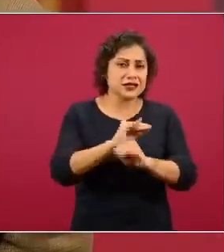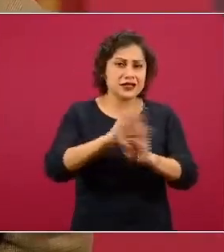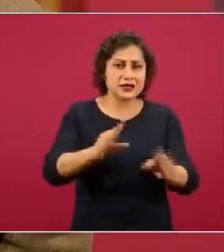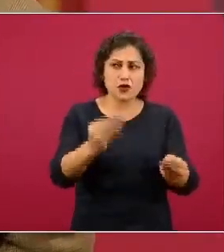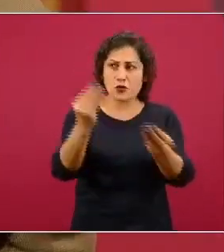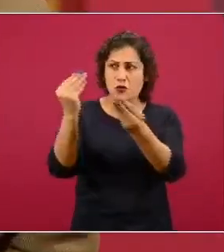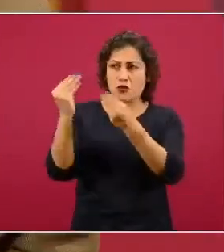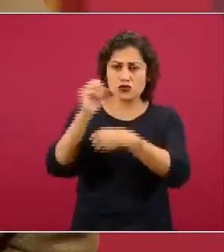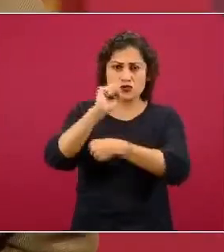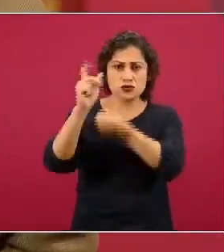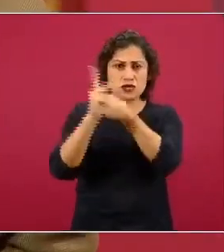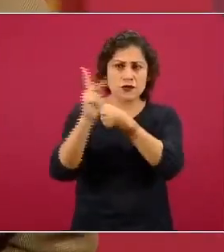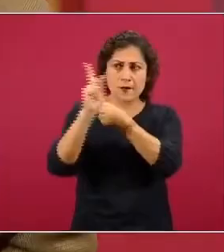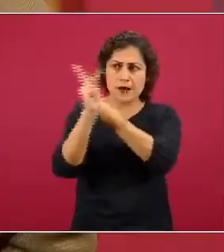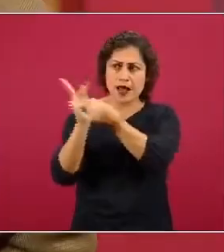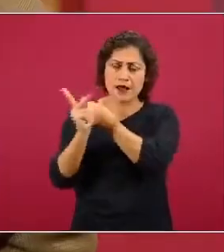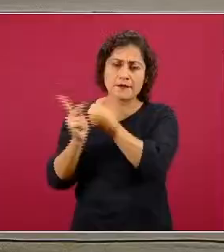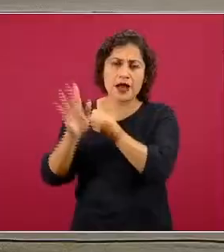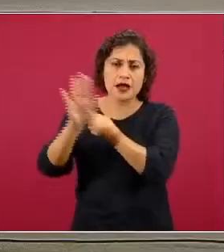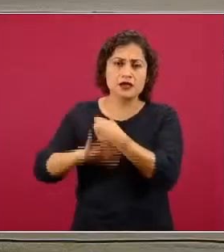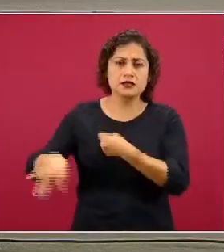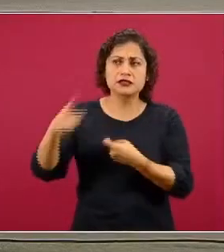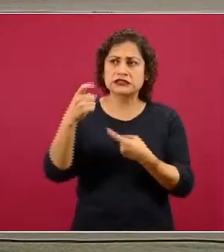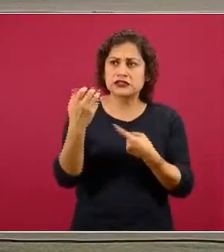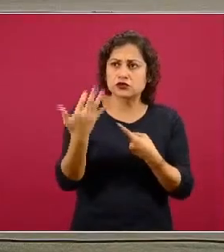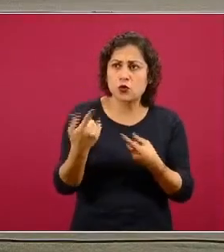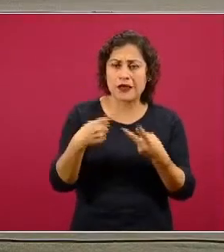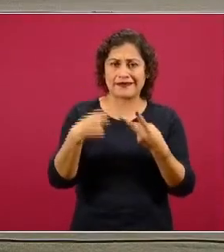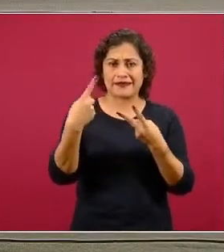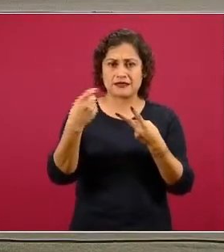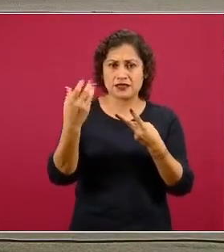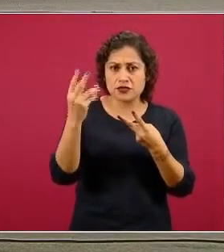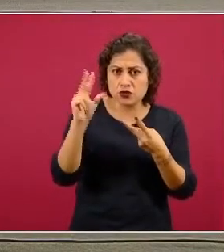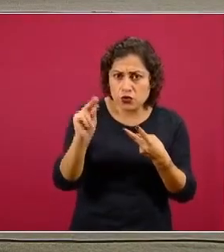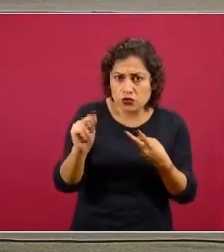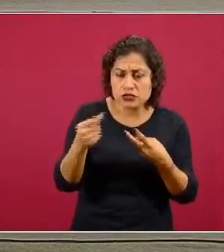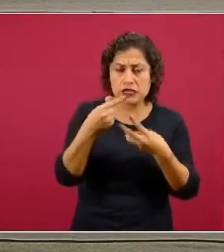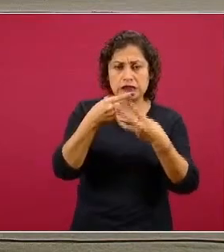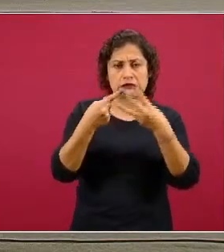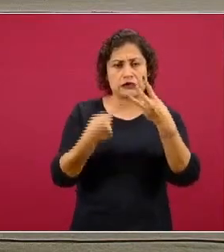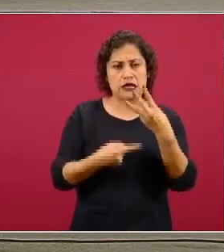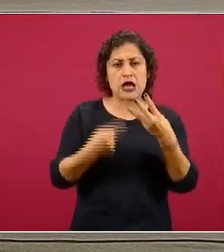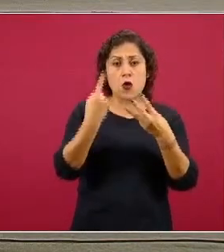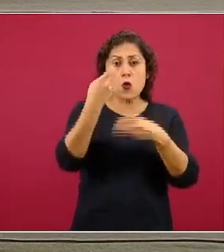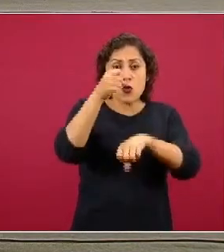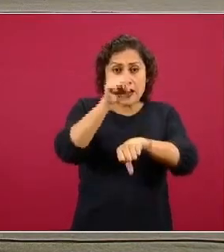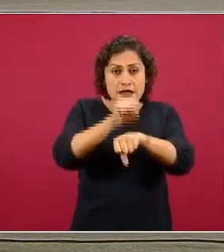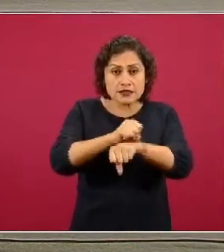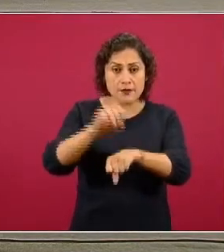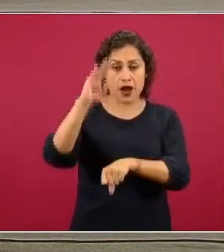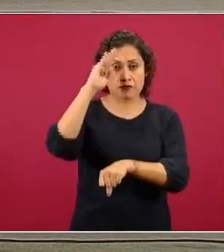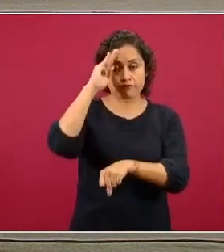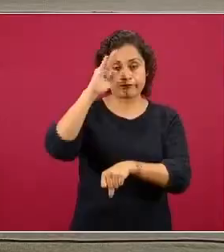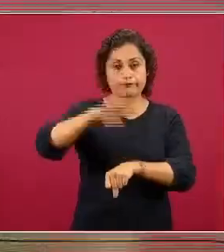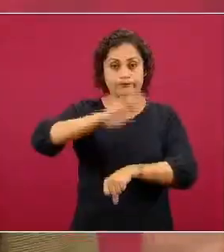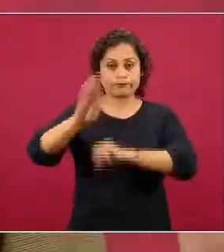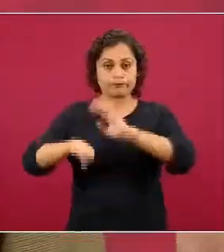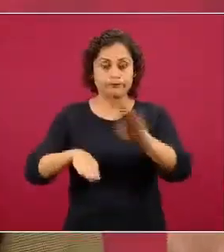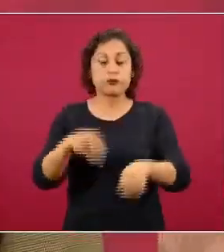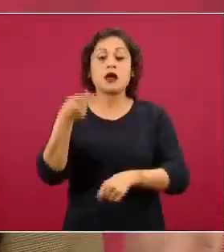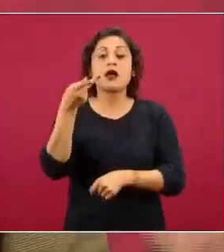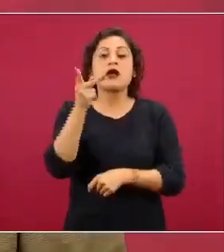a semanas con 150, 180 porcentajes de exceso en una sola semana, y también a veces el problema es que